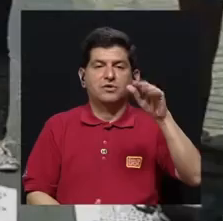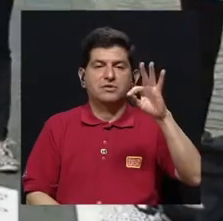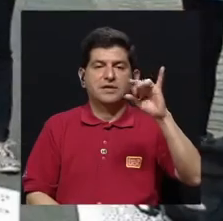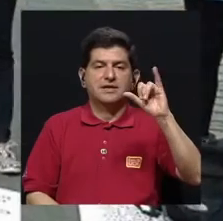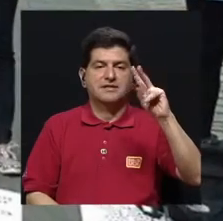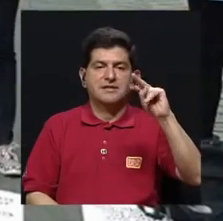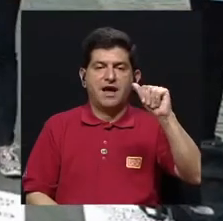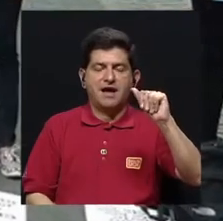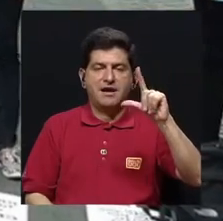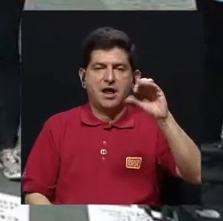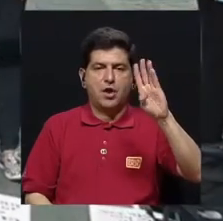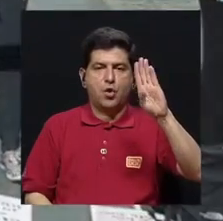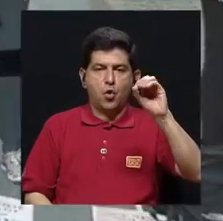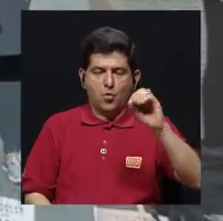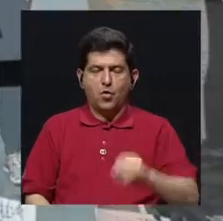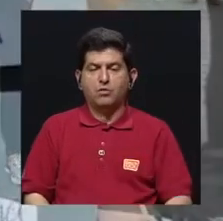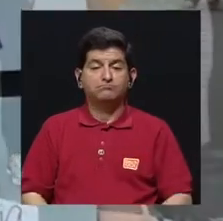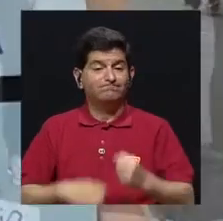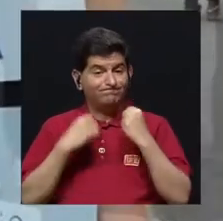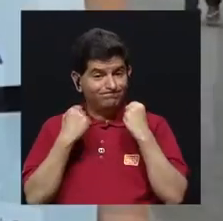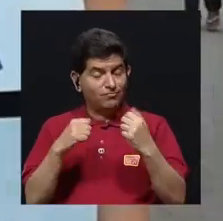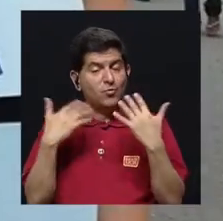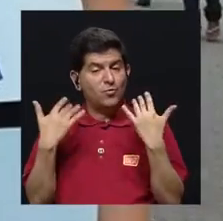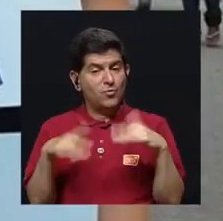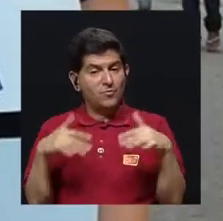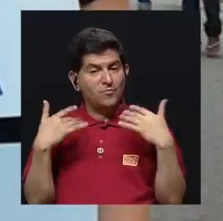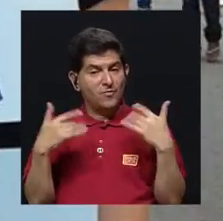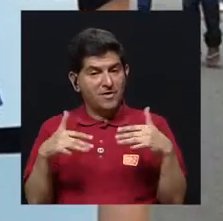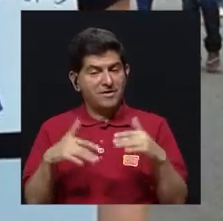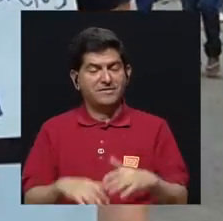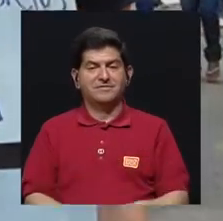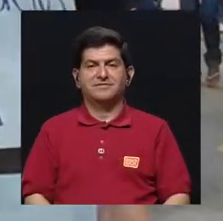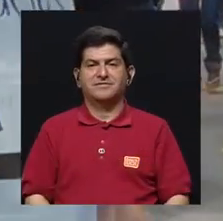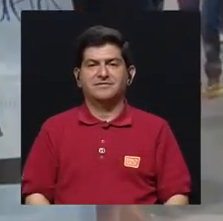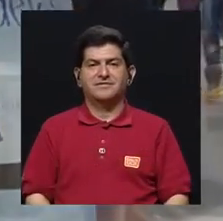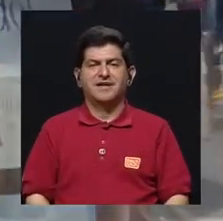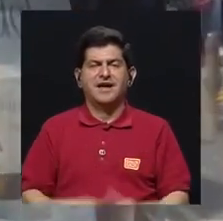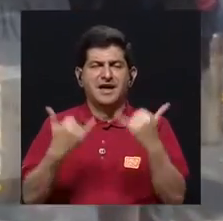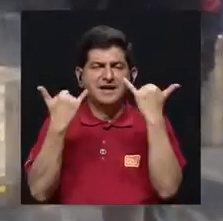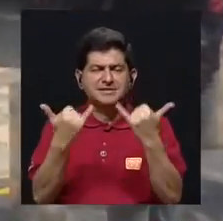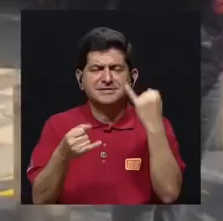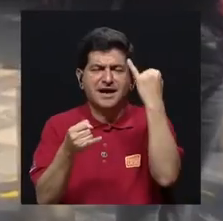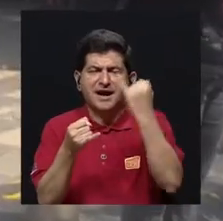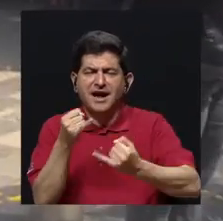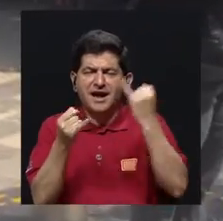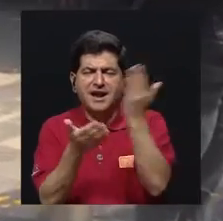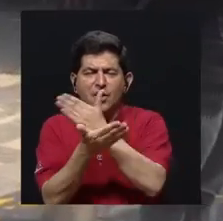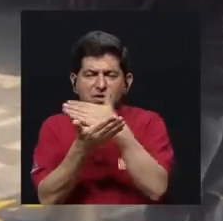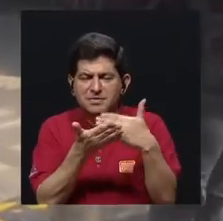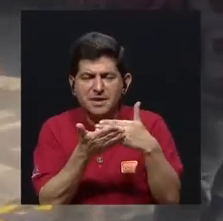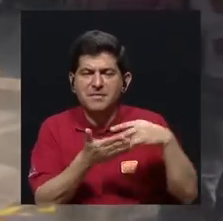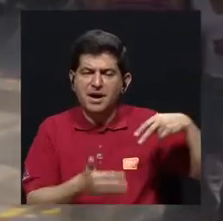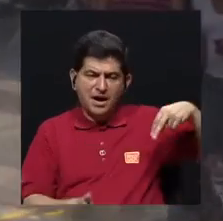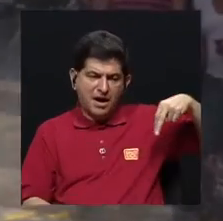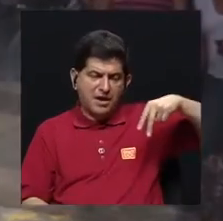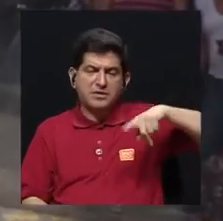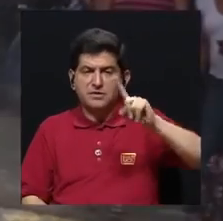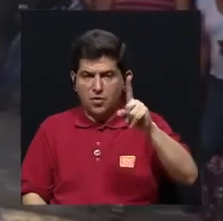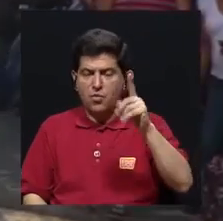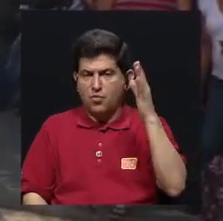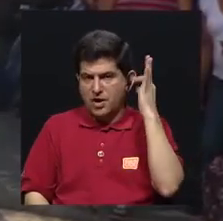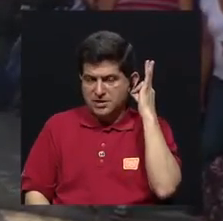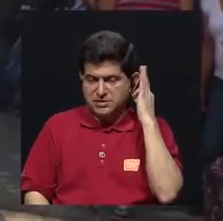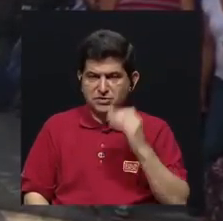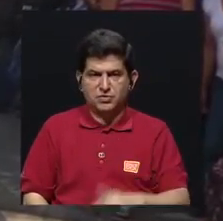y en el texto, es un texto muy fuerte, ¿verdad? Y dentro de la, casi ya llegando a la última parte de la caminata, una